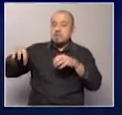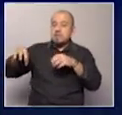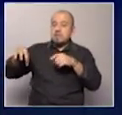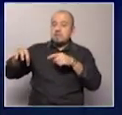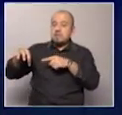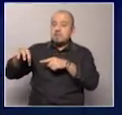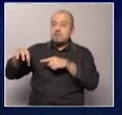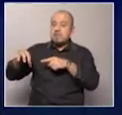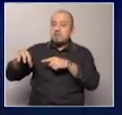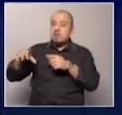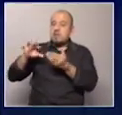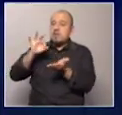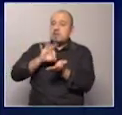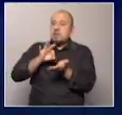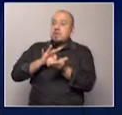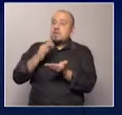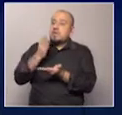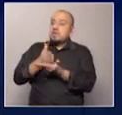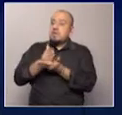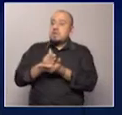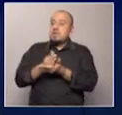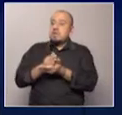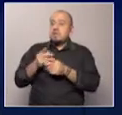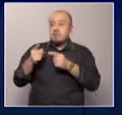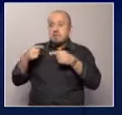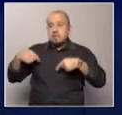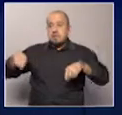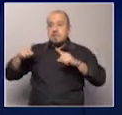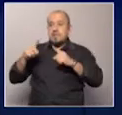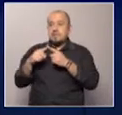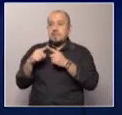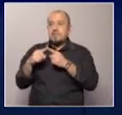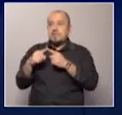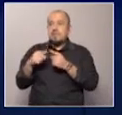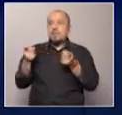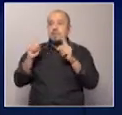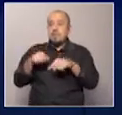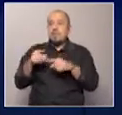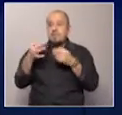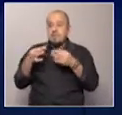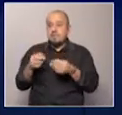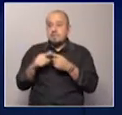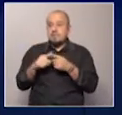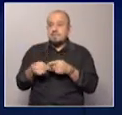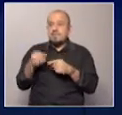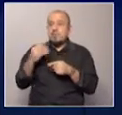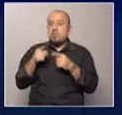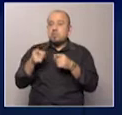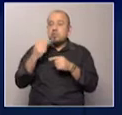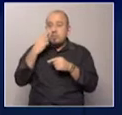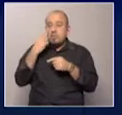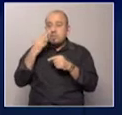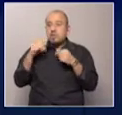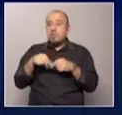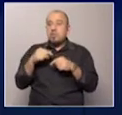mayor sistema de asistencia y de orientación y de rehabilitación porque esos pequeños problemas de hoy